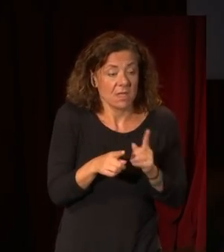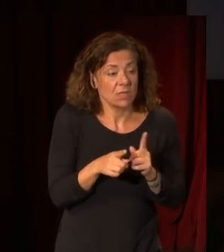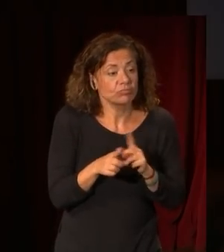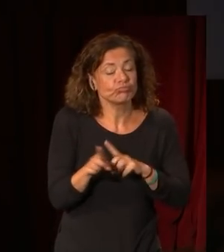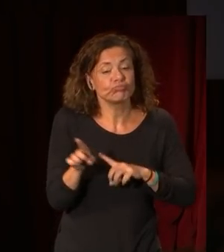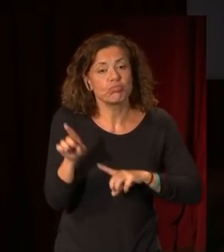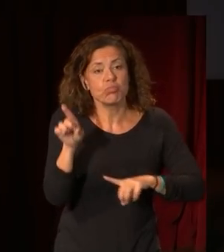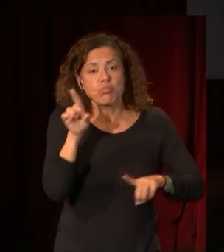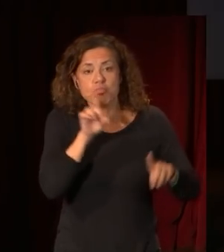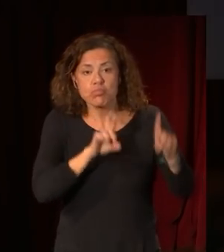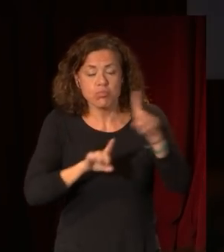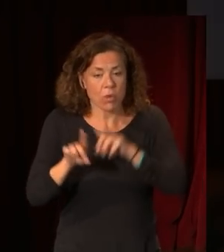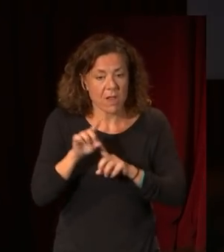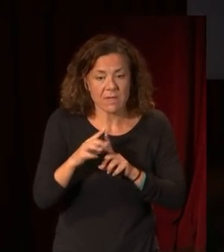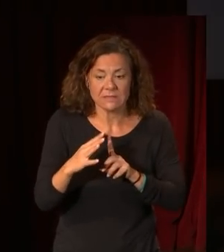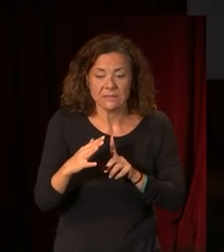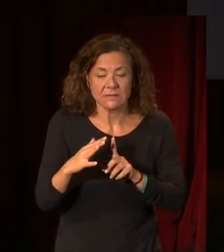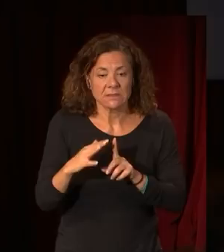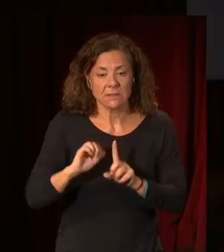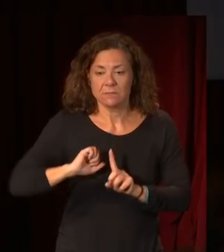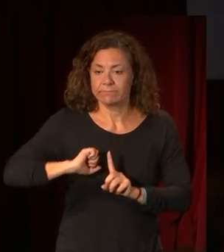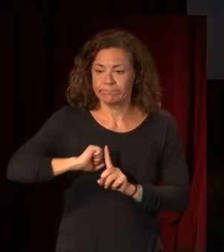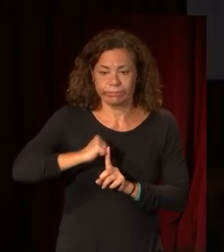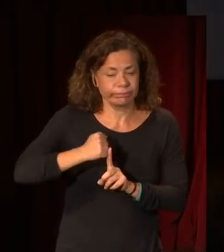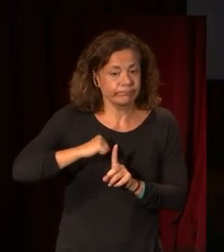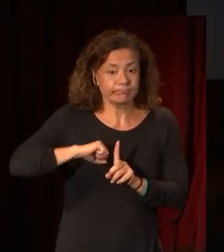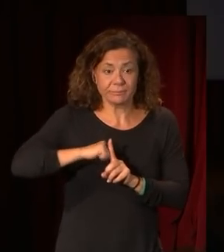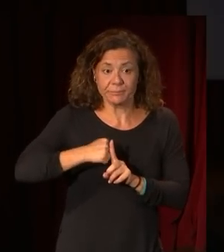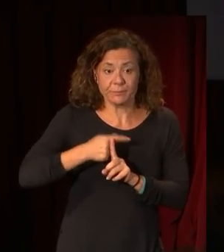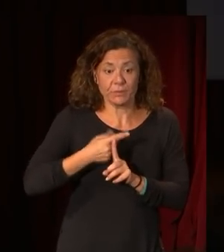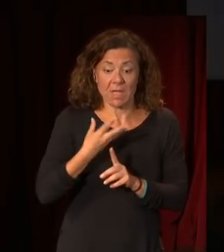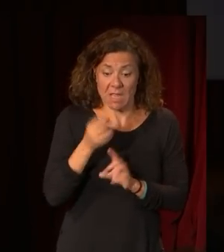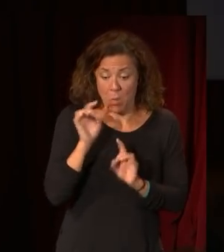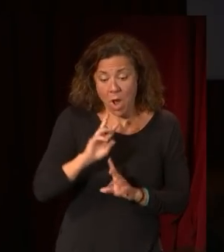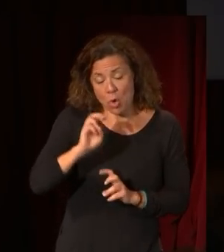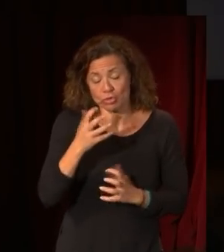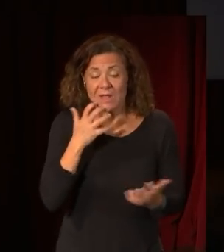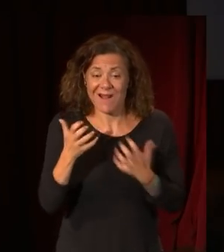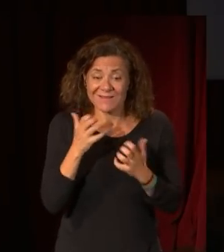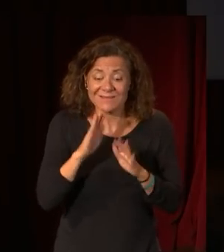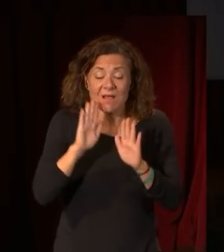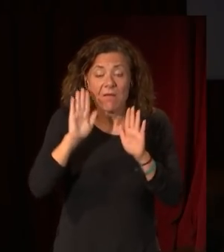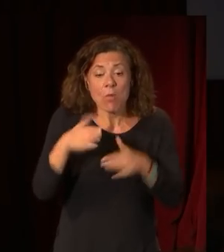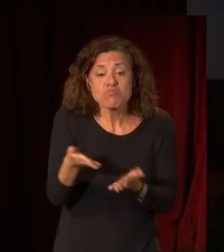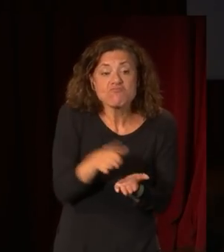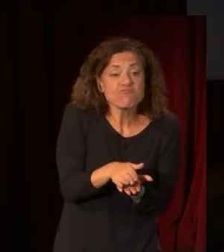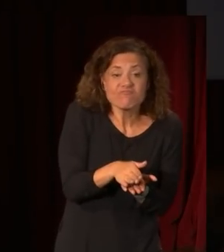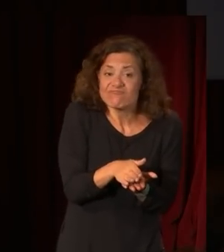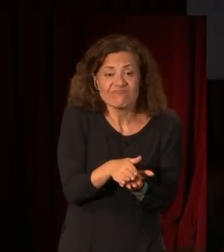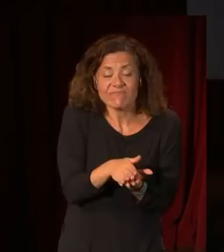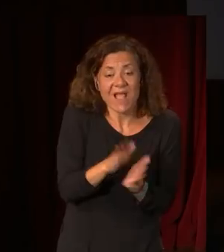problemas le sobrevinieron y que como muchos otros artistas su final no debió ser